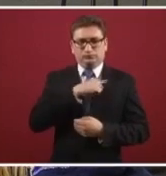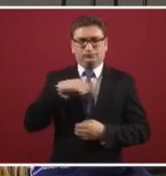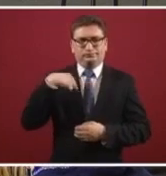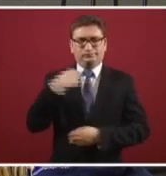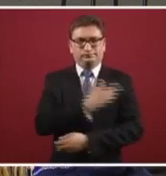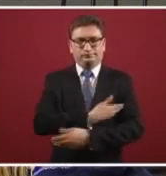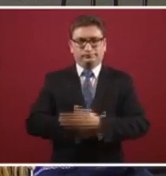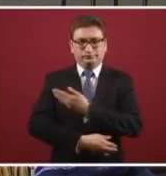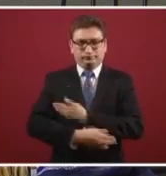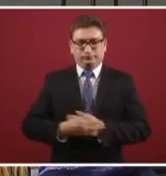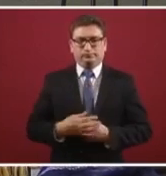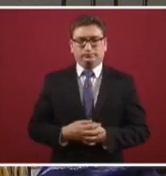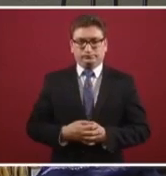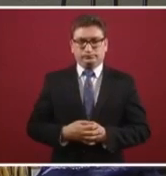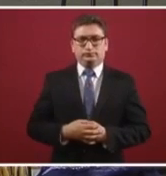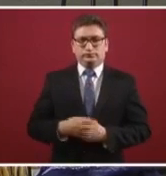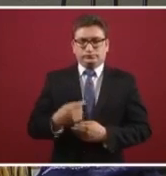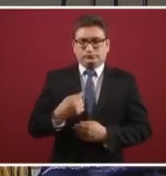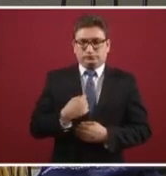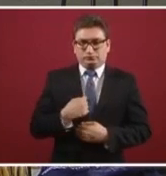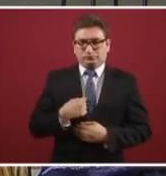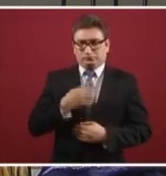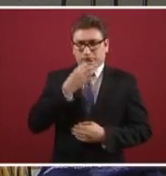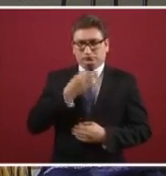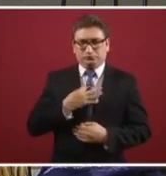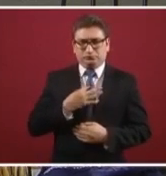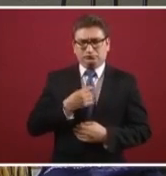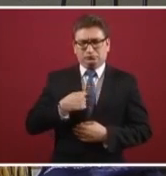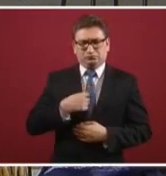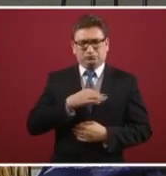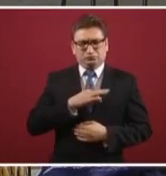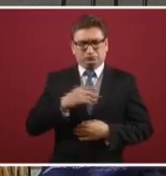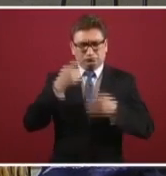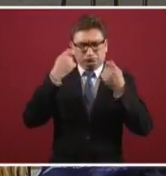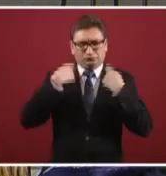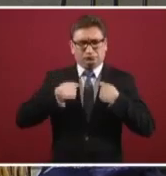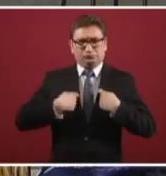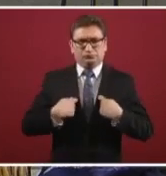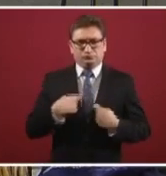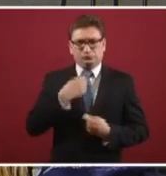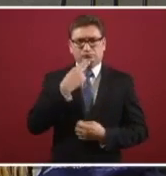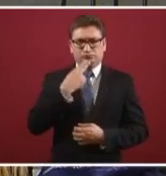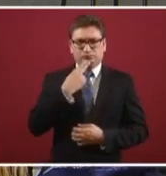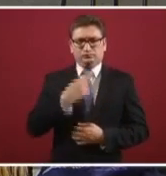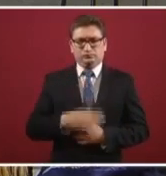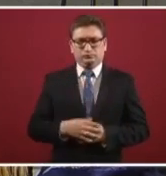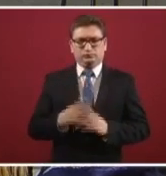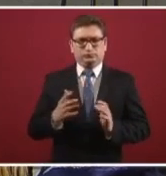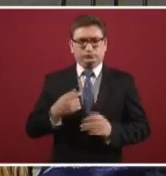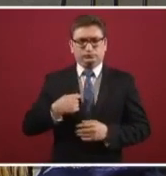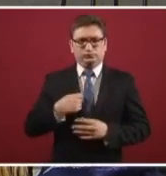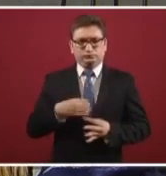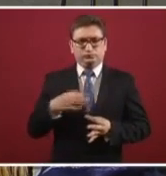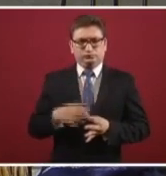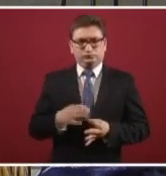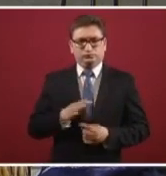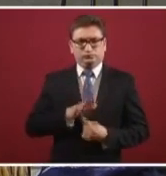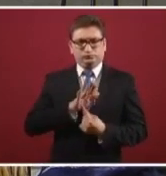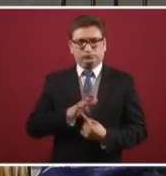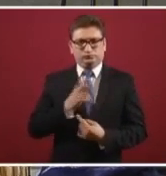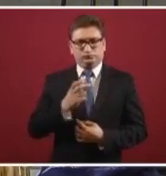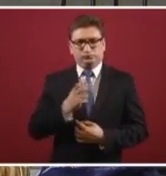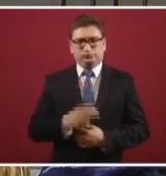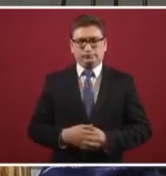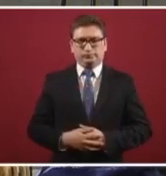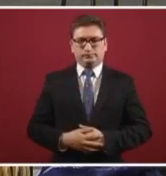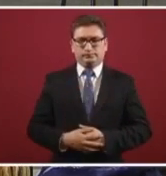En el día en que se cumple un lustro de la desaparición de los estudiantes normalistas de Ayotzinapa, el presidente de México, Andrés Manuel López Obrador, reiteró